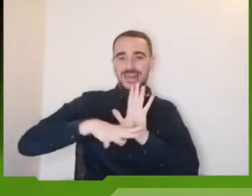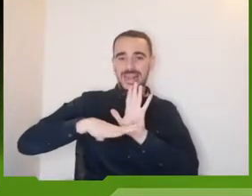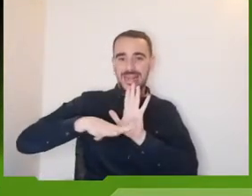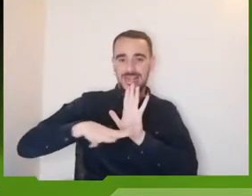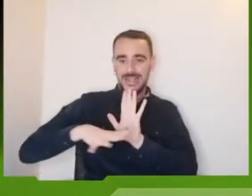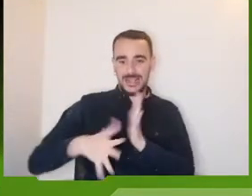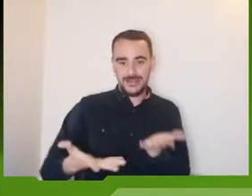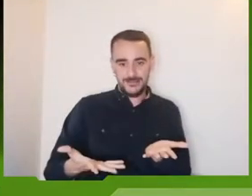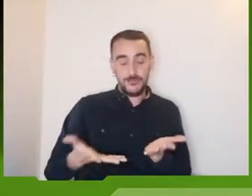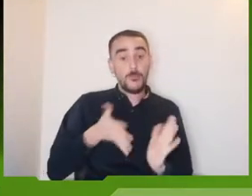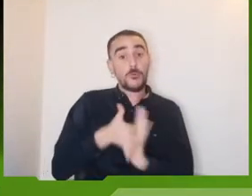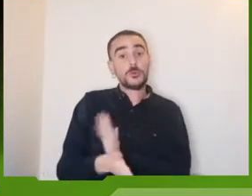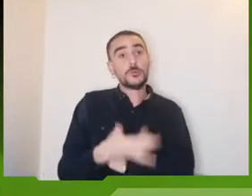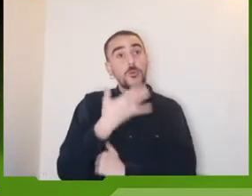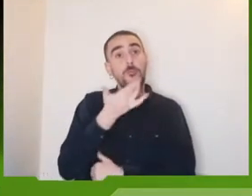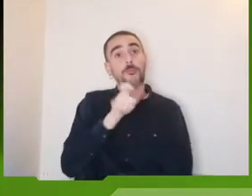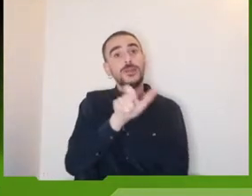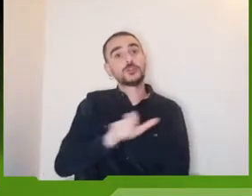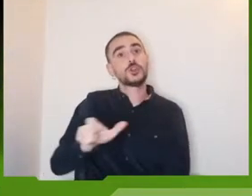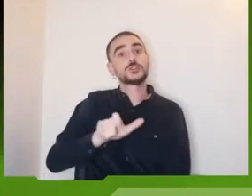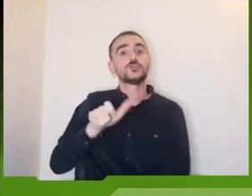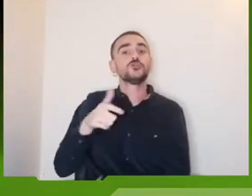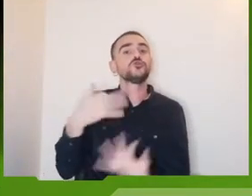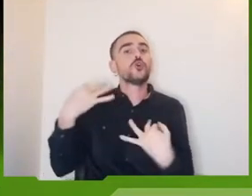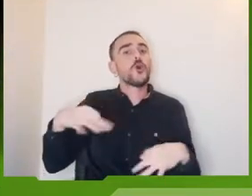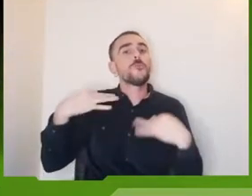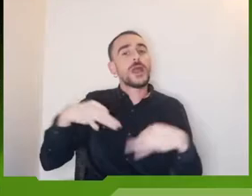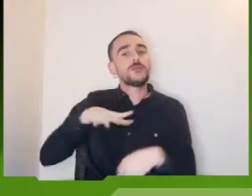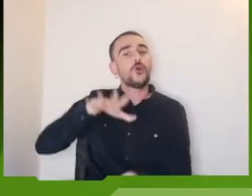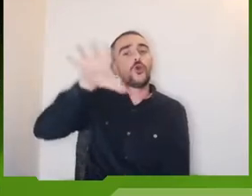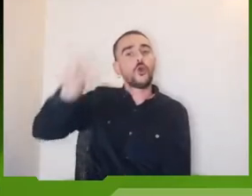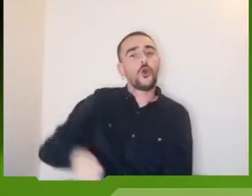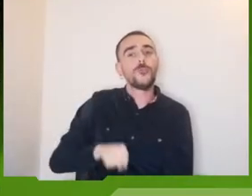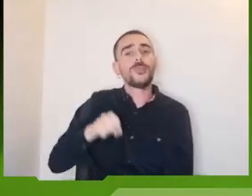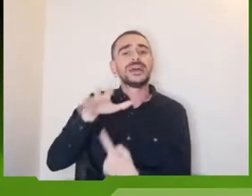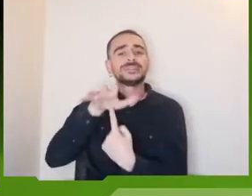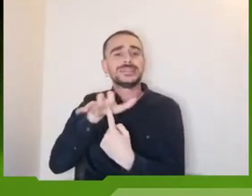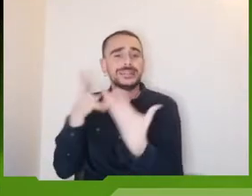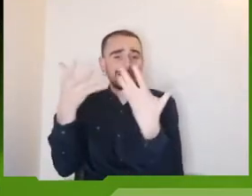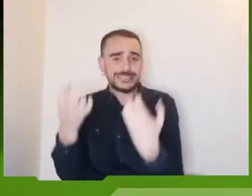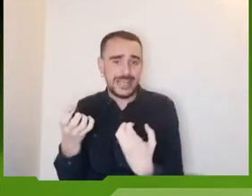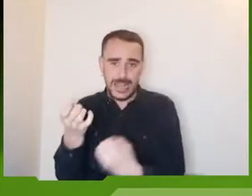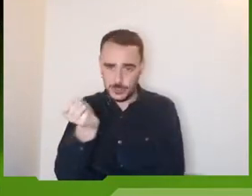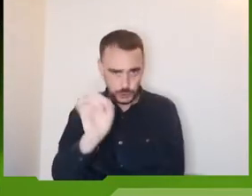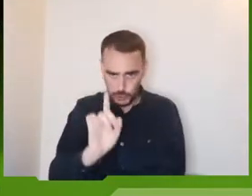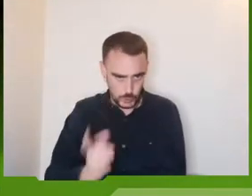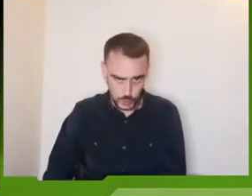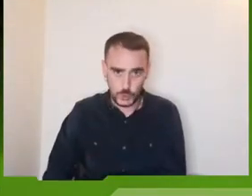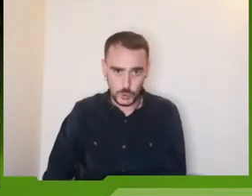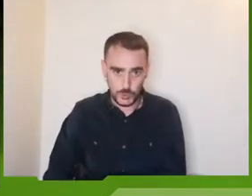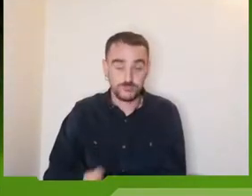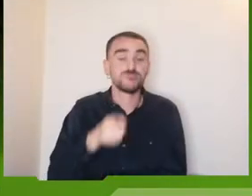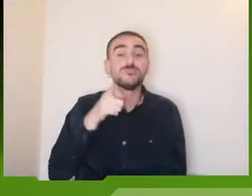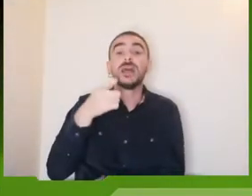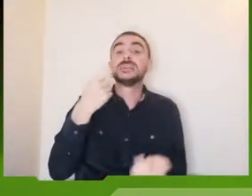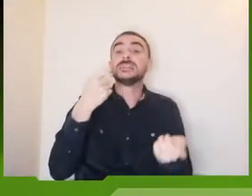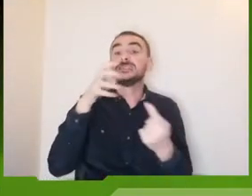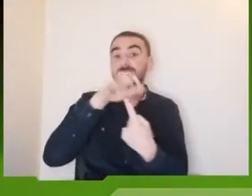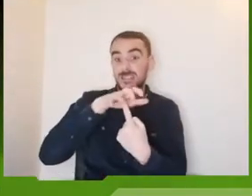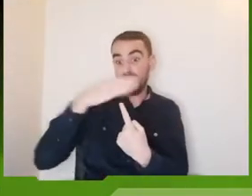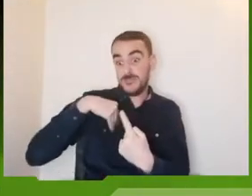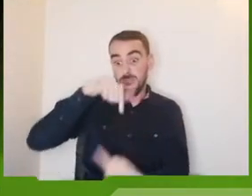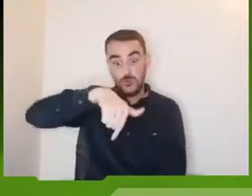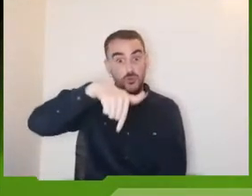la compra setas disecadas. Entonces, esto sí como que está en todos los supermercados. Bueno,